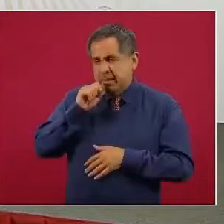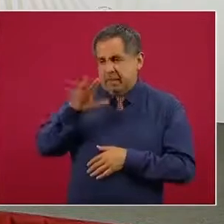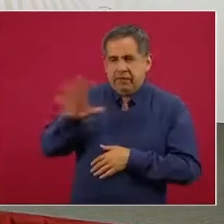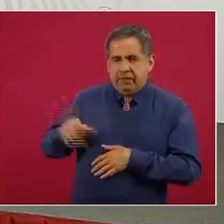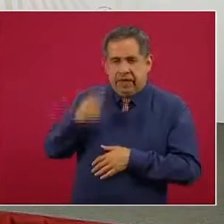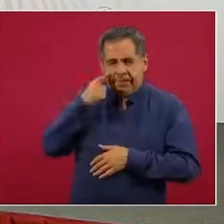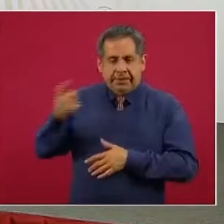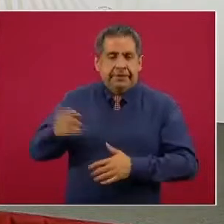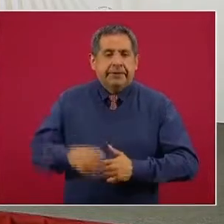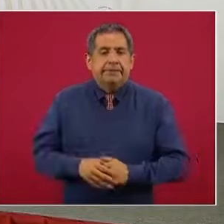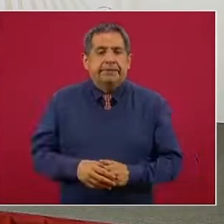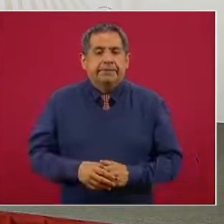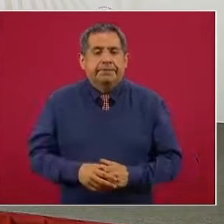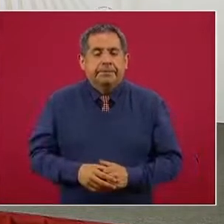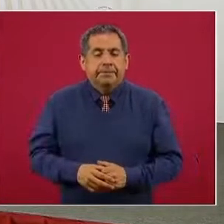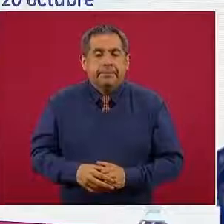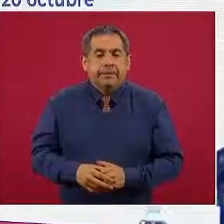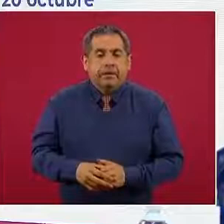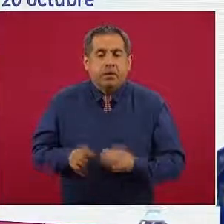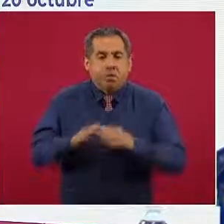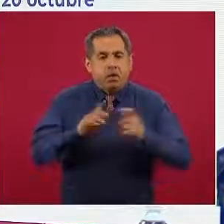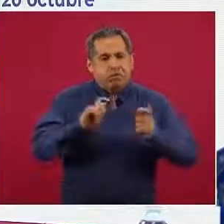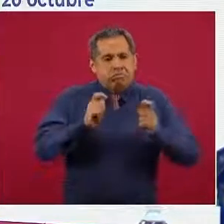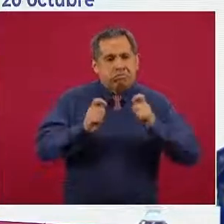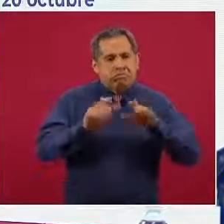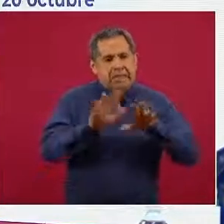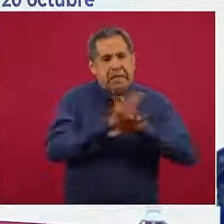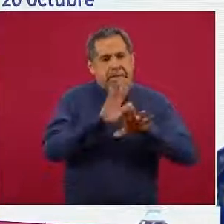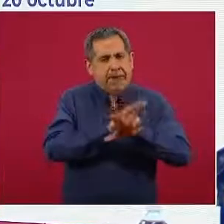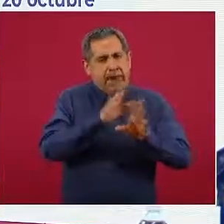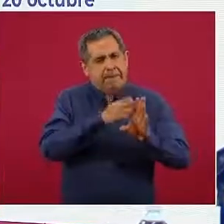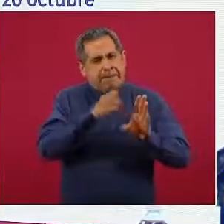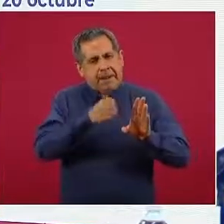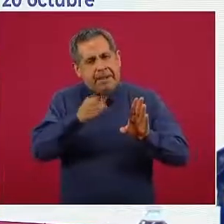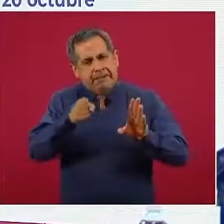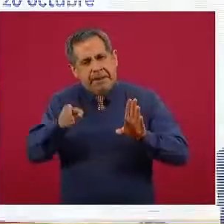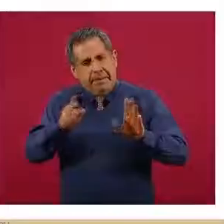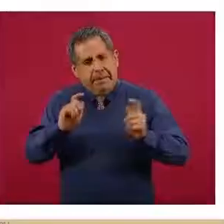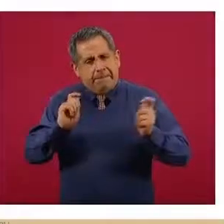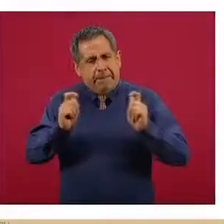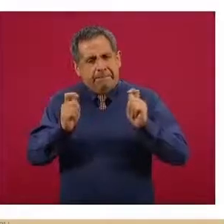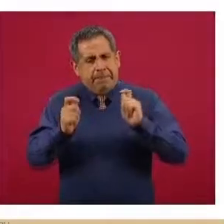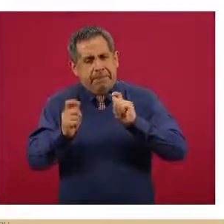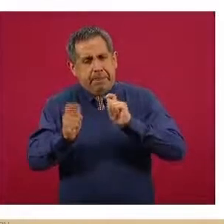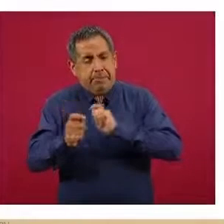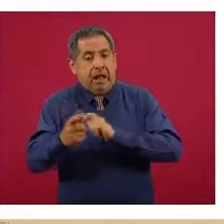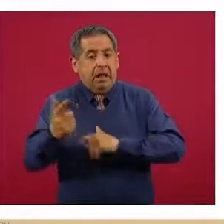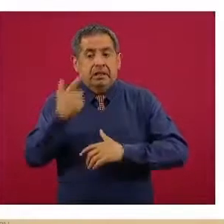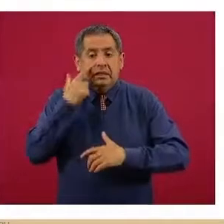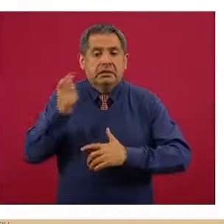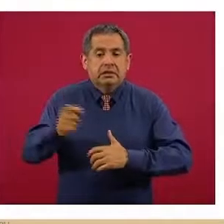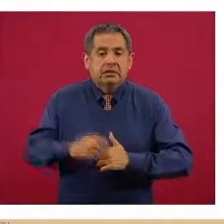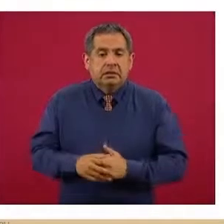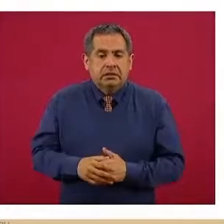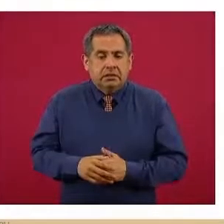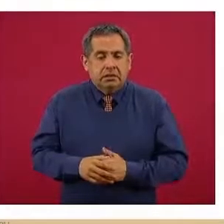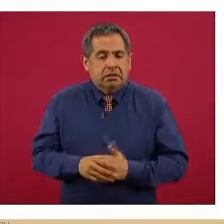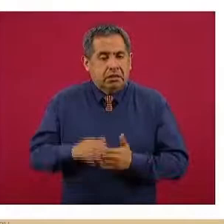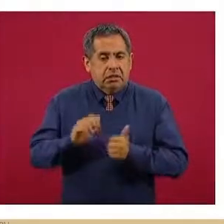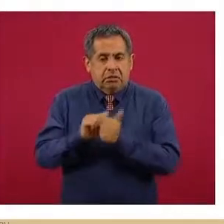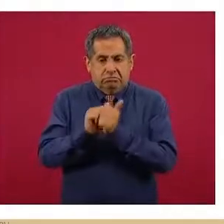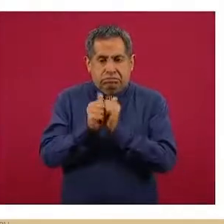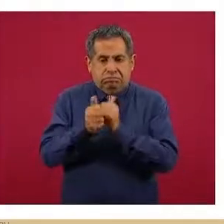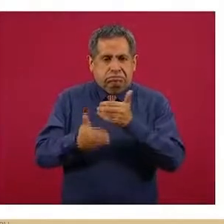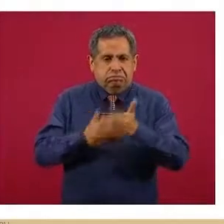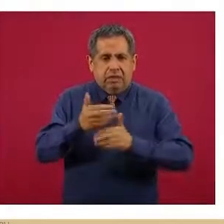Veámoslo panorámicamente, cómo ha ido cambiando los patrones, y en general lo que vemos es progresión.